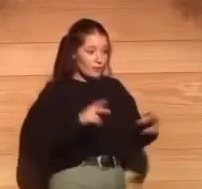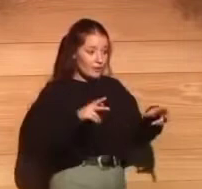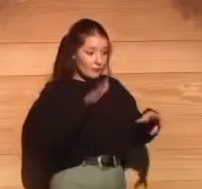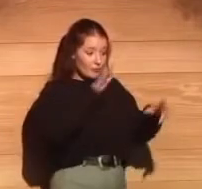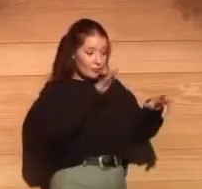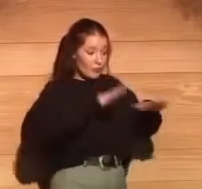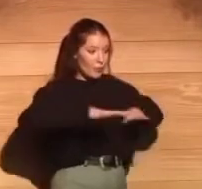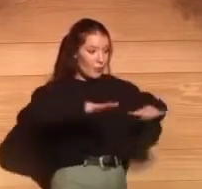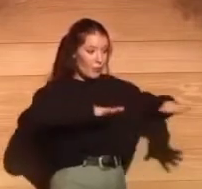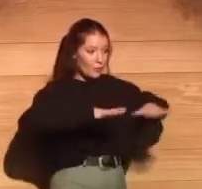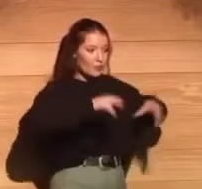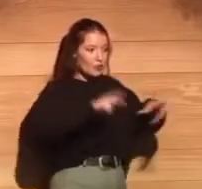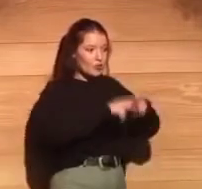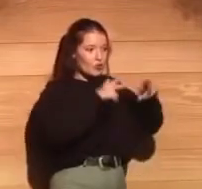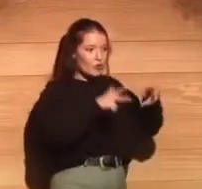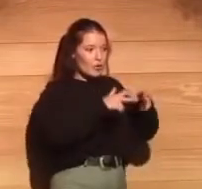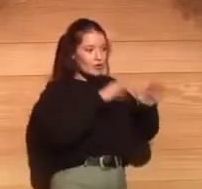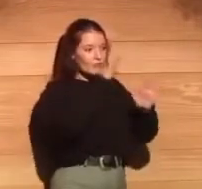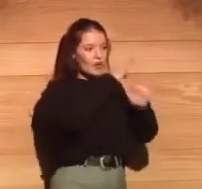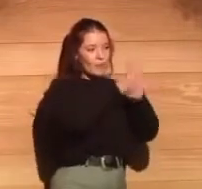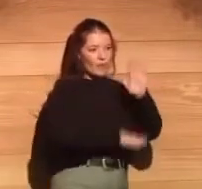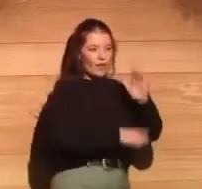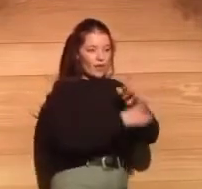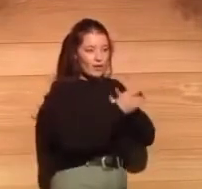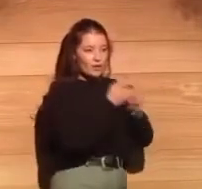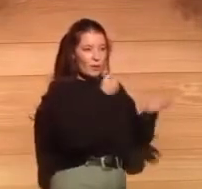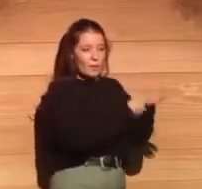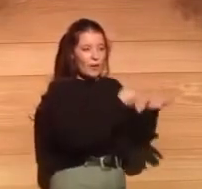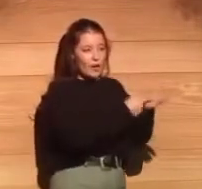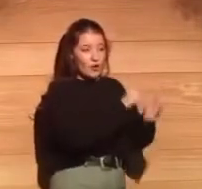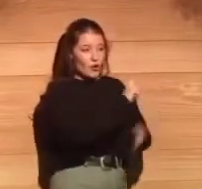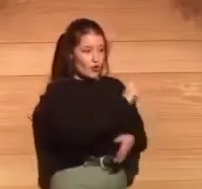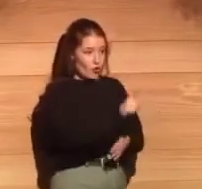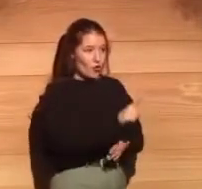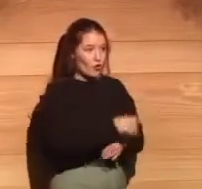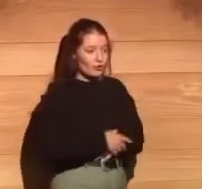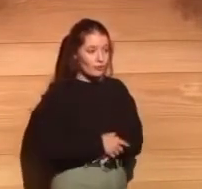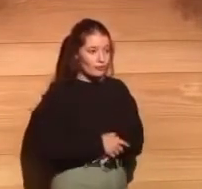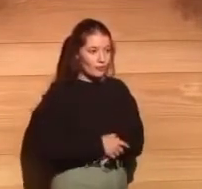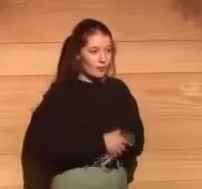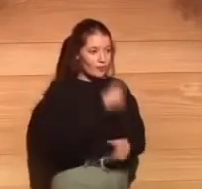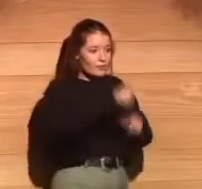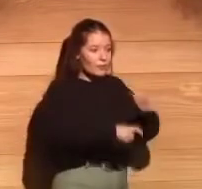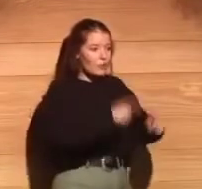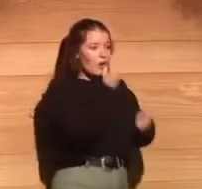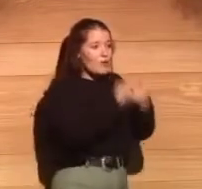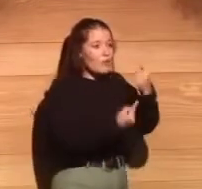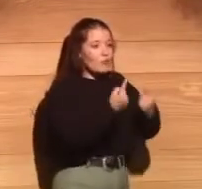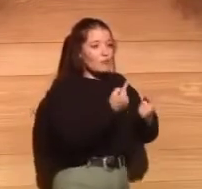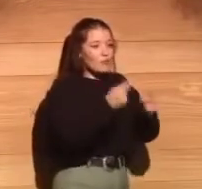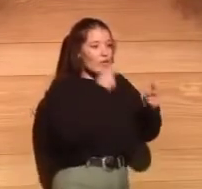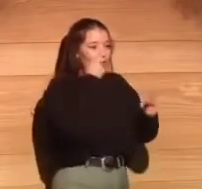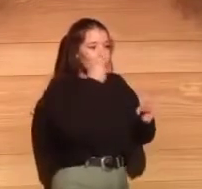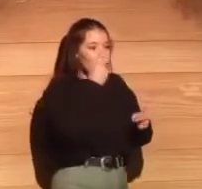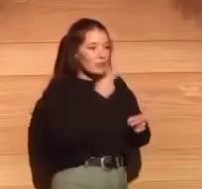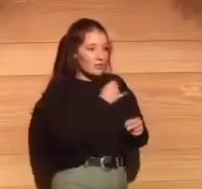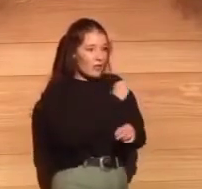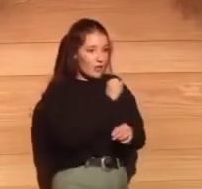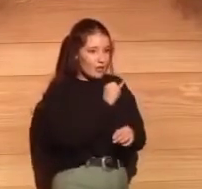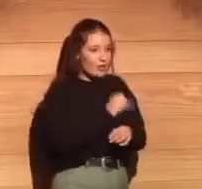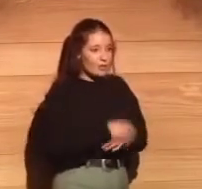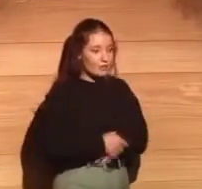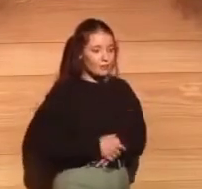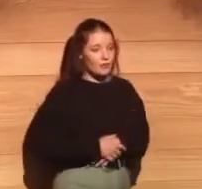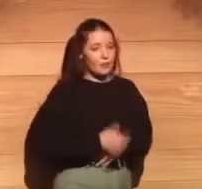ciertas medidas, y no es verdad, es simplemente alguien que tiene interés en crear esa falsa sensación. Como tú bien sabes, creando pues